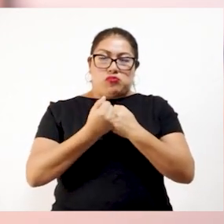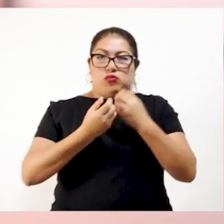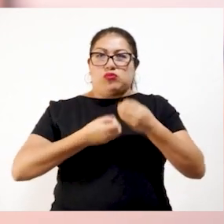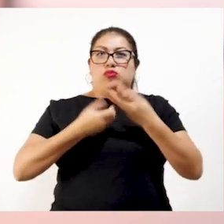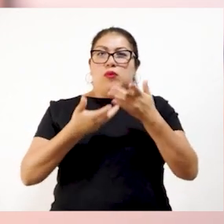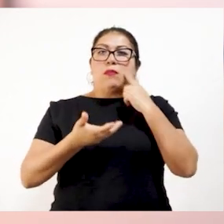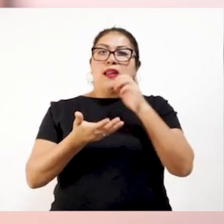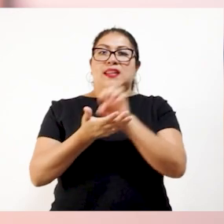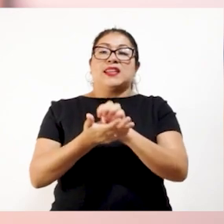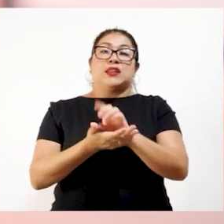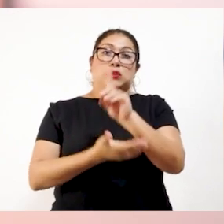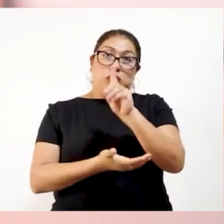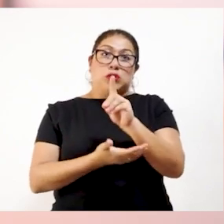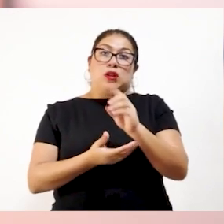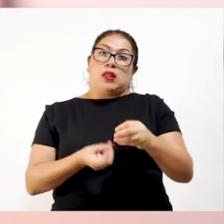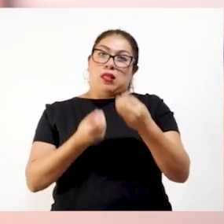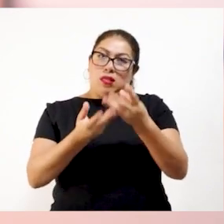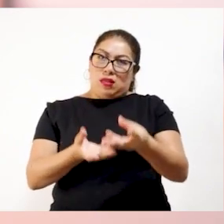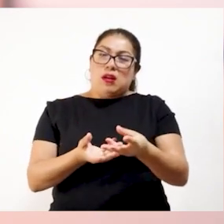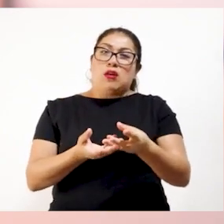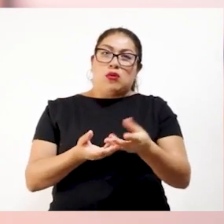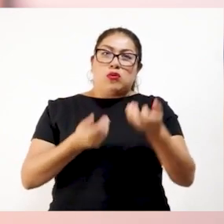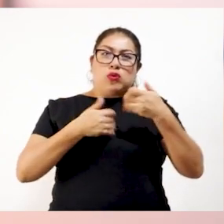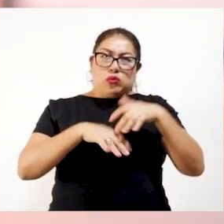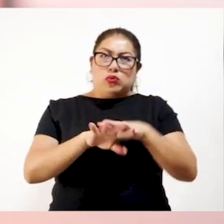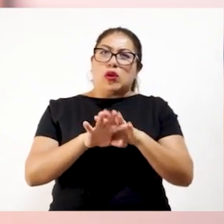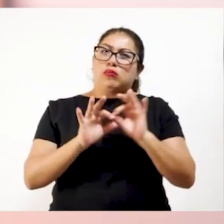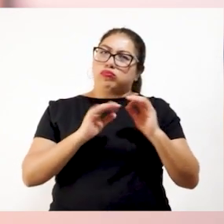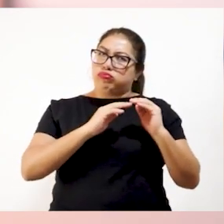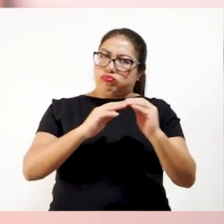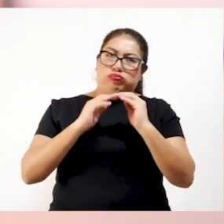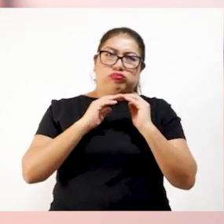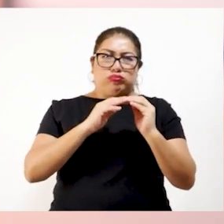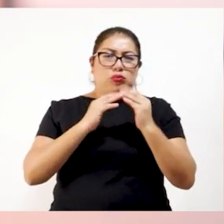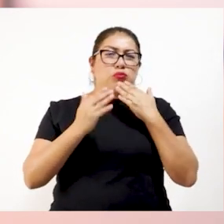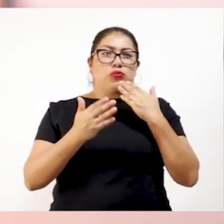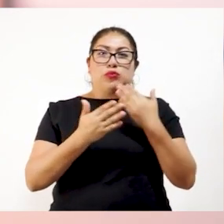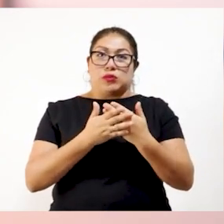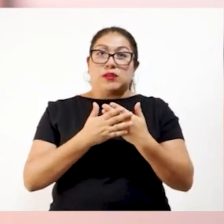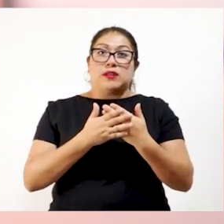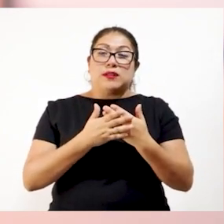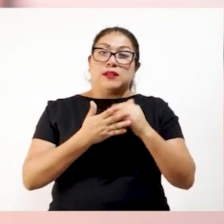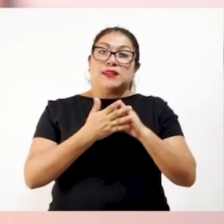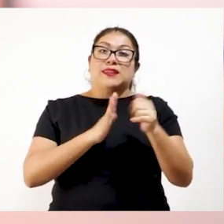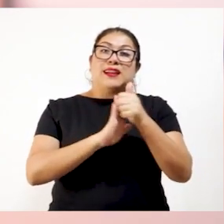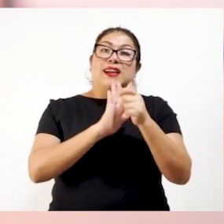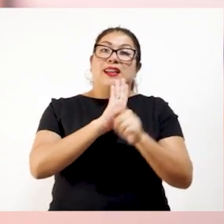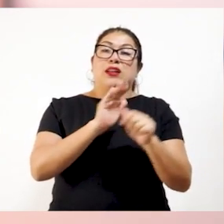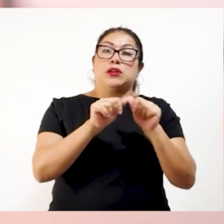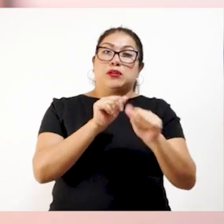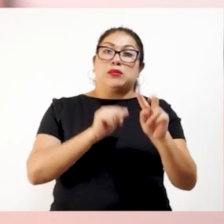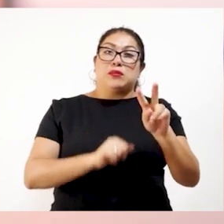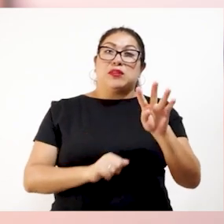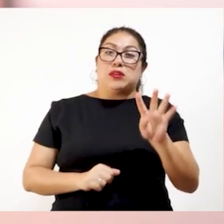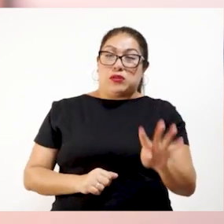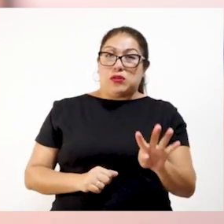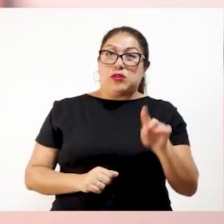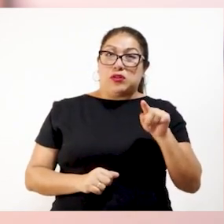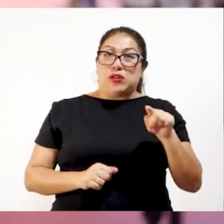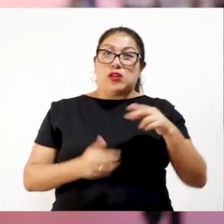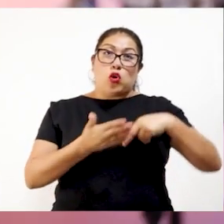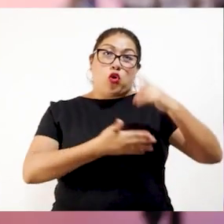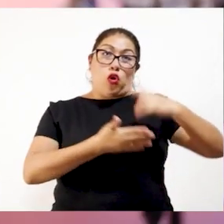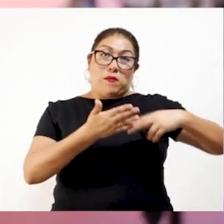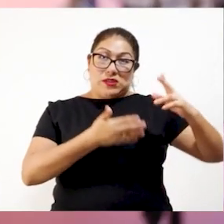necesitan para que esa educación sea una educación inclusiva, equitativa y de calidad, tal y como marca ese artículo 24